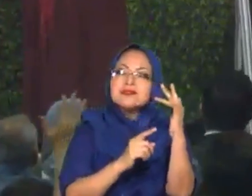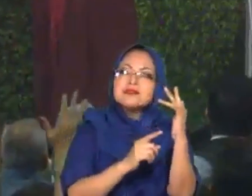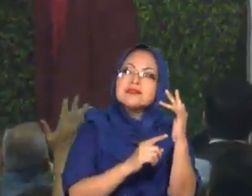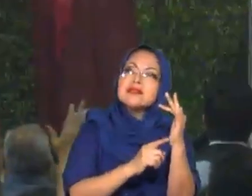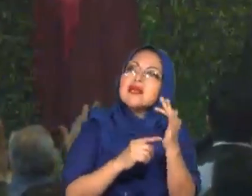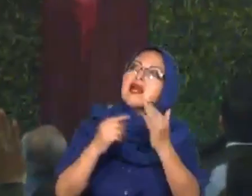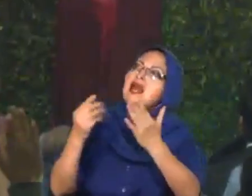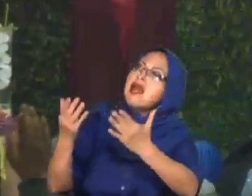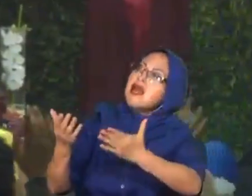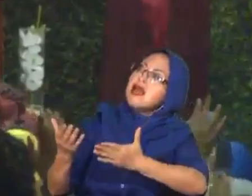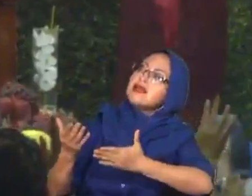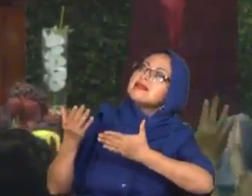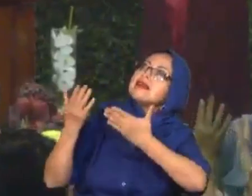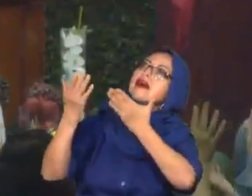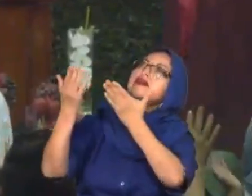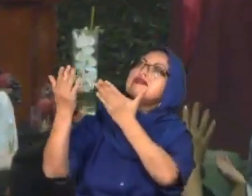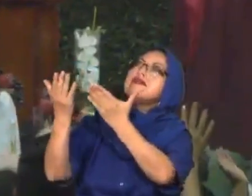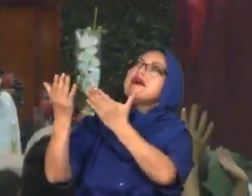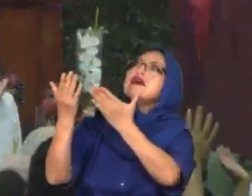señores,